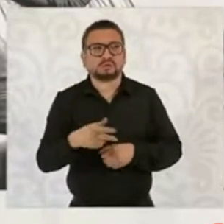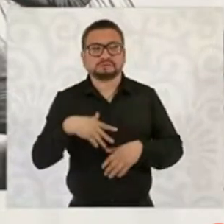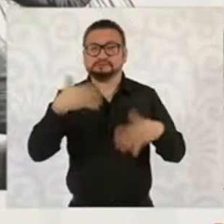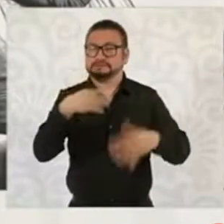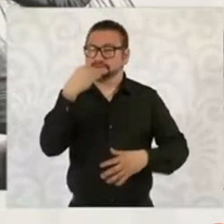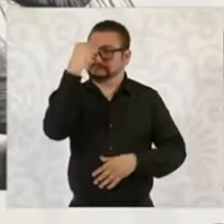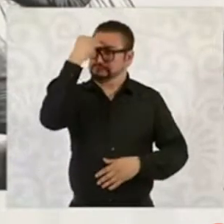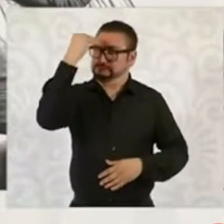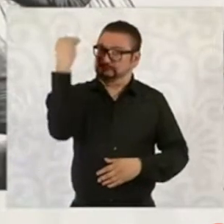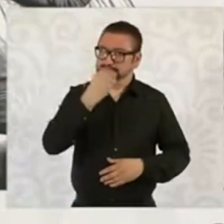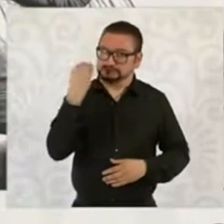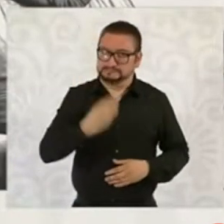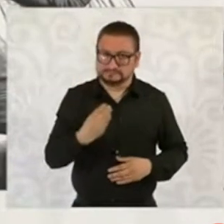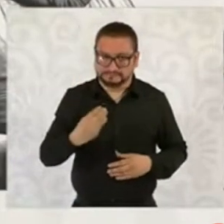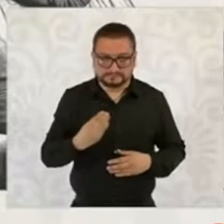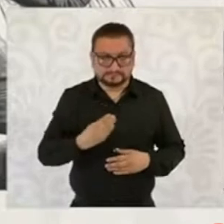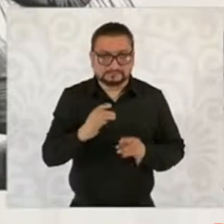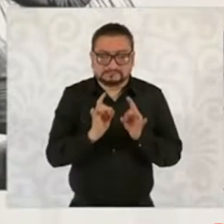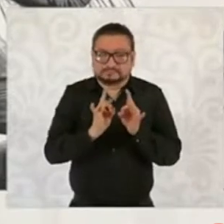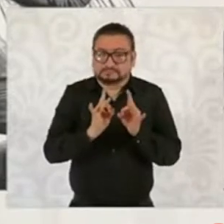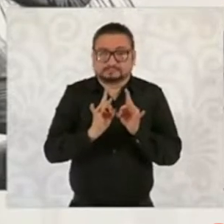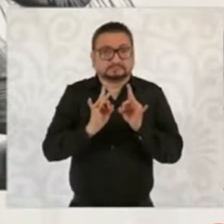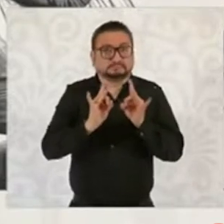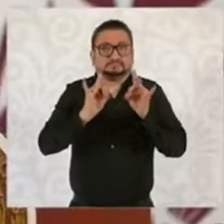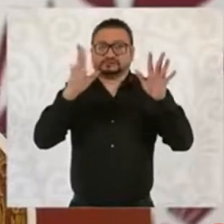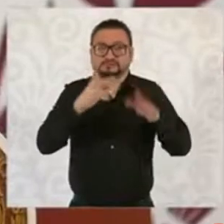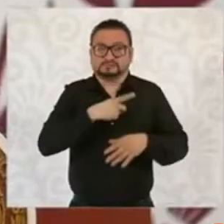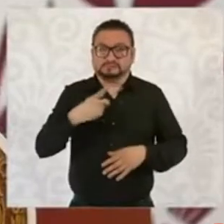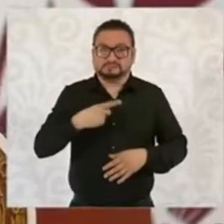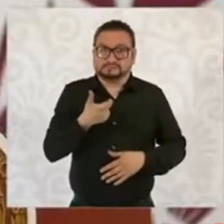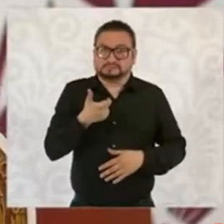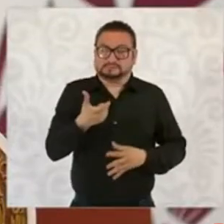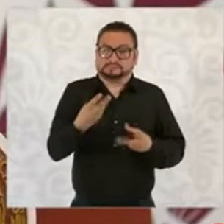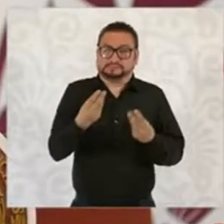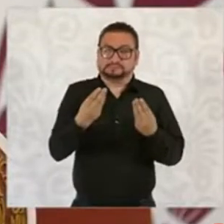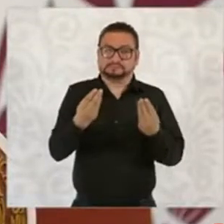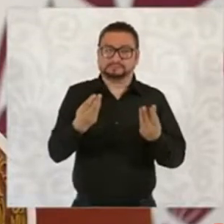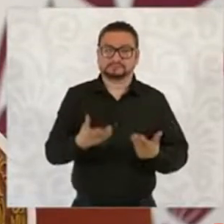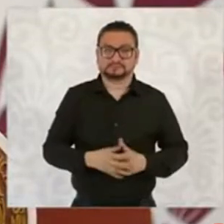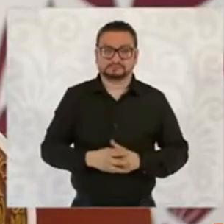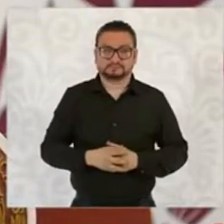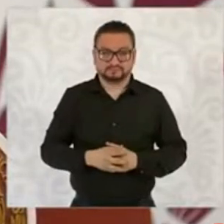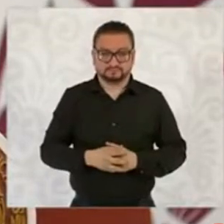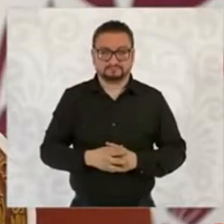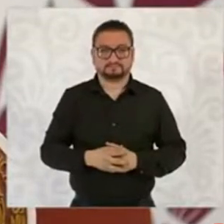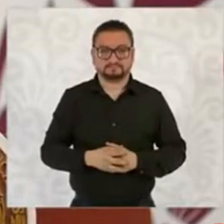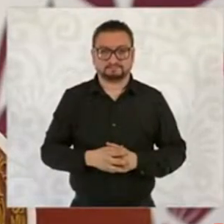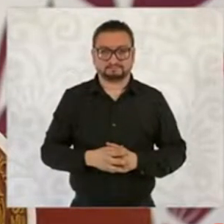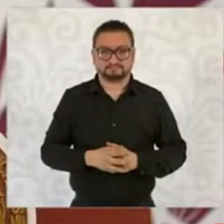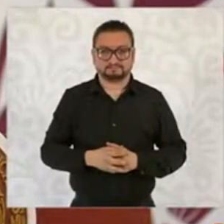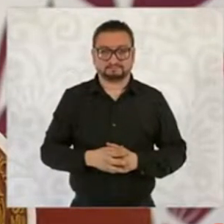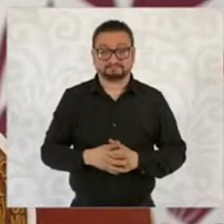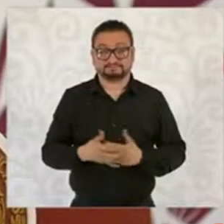que significaba de la noche a la mañana deber tanto dinero. Sin embargo,